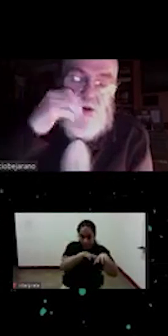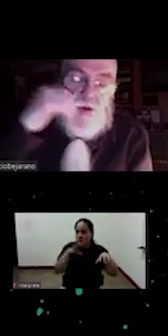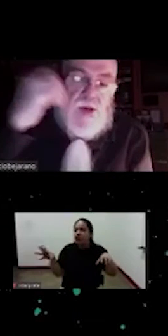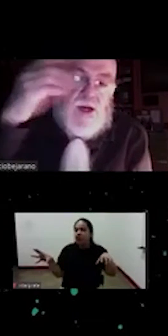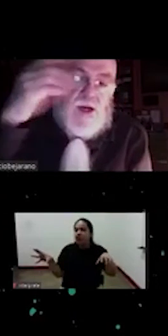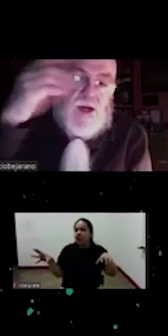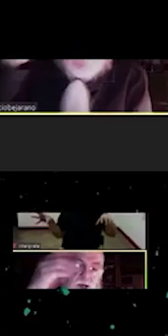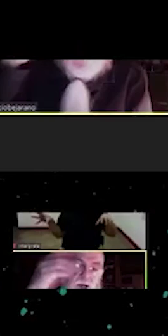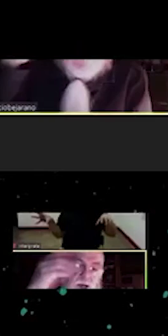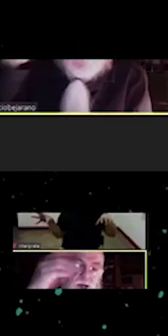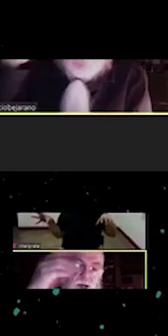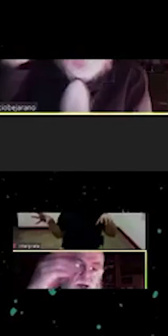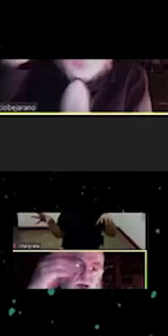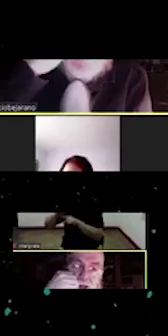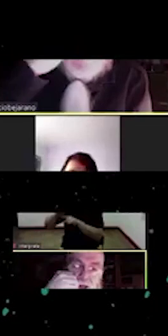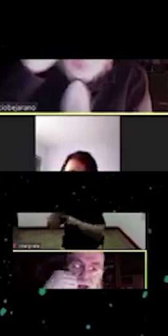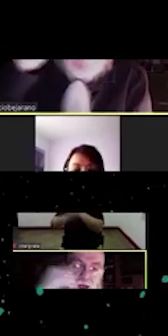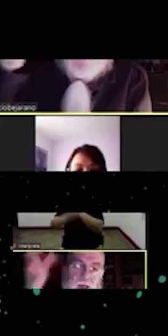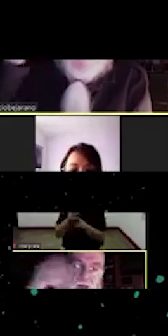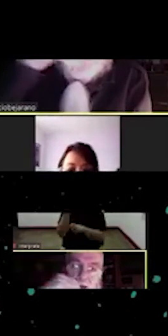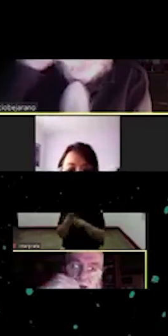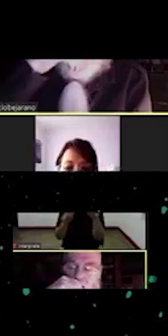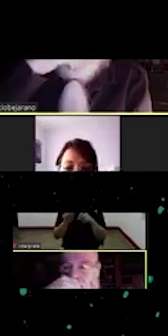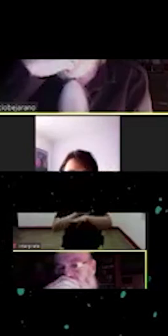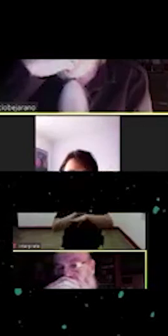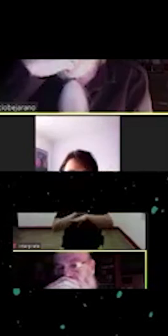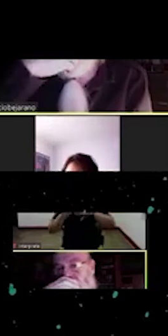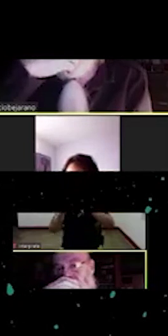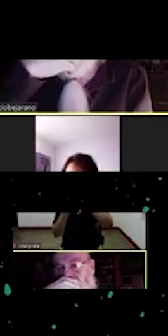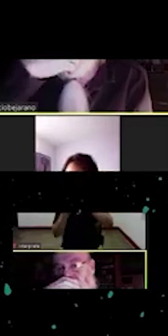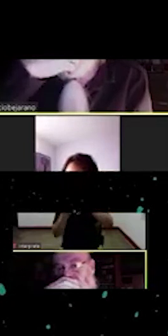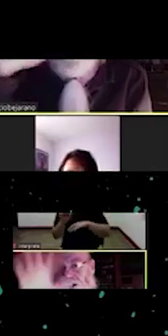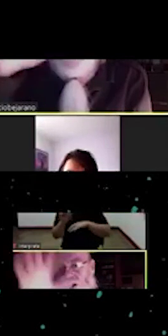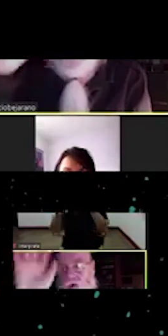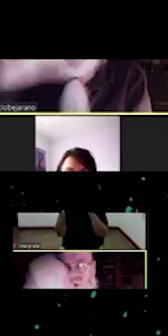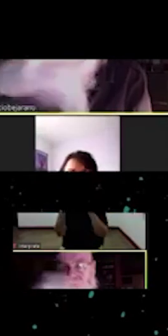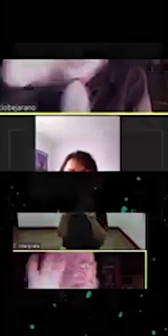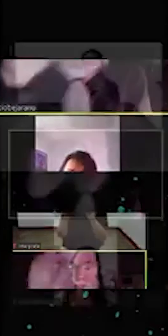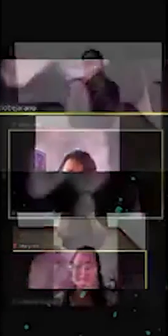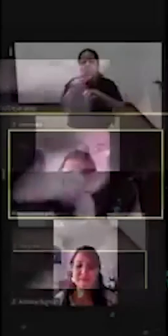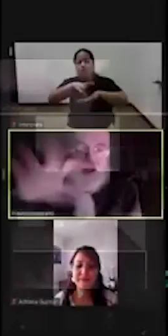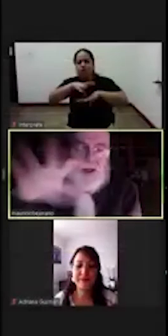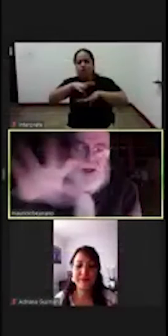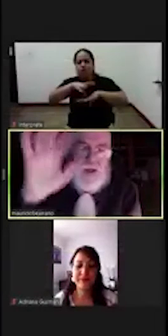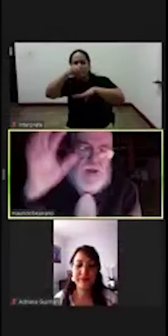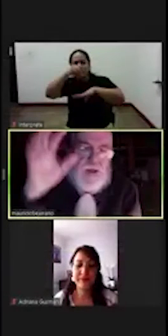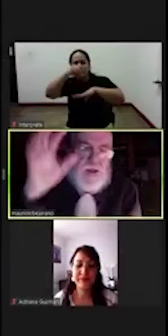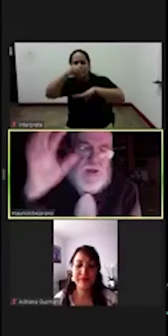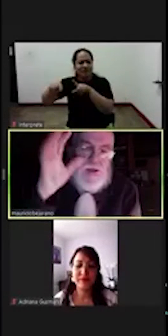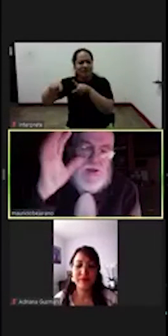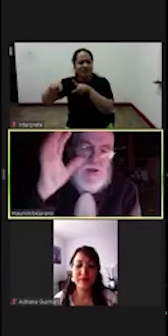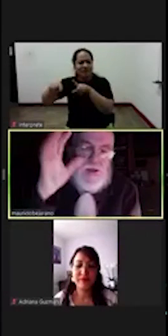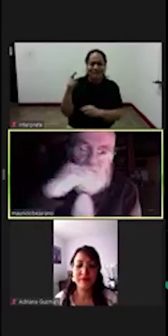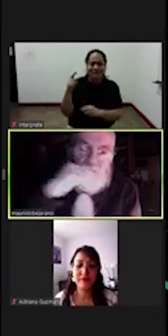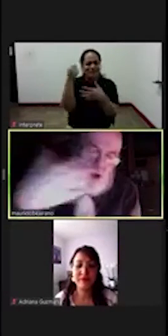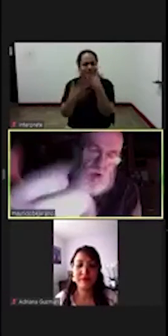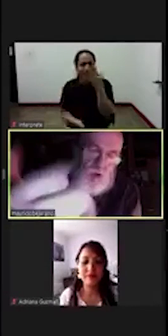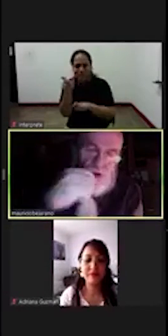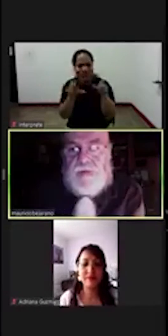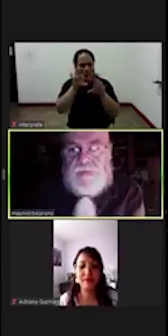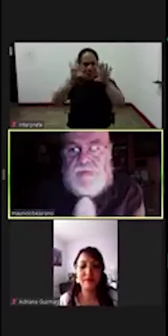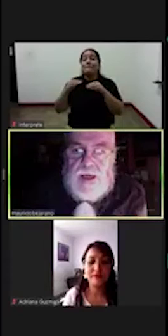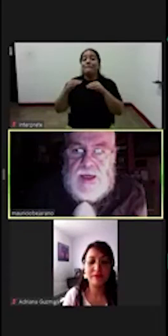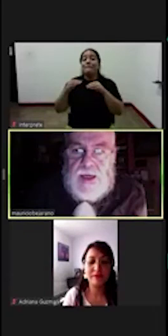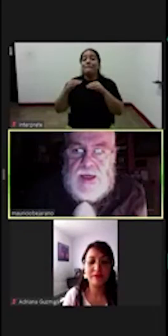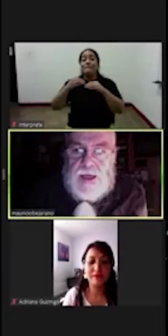mundo. Había gente de Costa Rica, gente de Japón, suecos, noruegos, franceses, etcétera, más colombianos